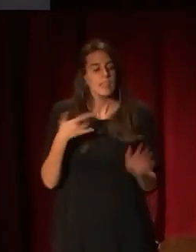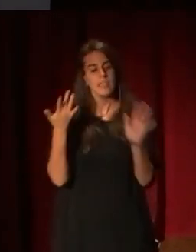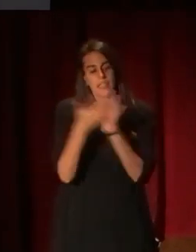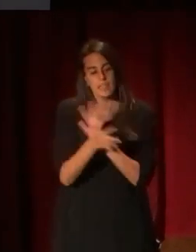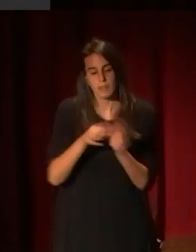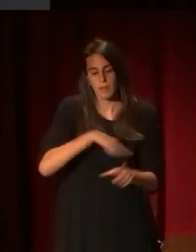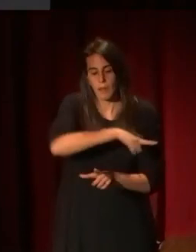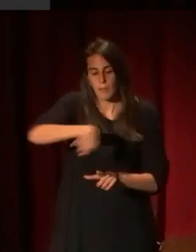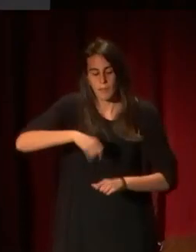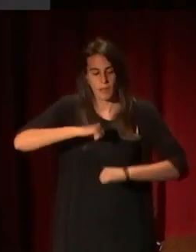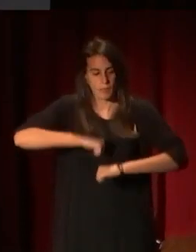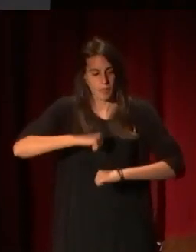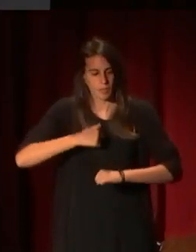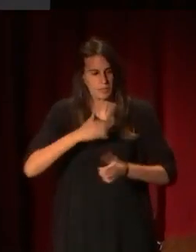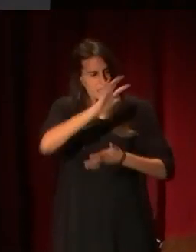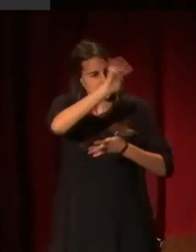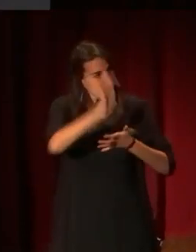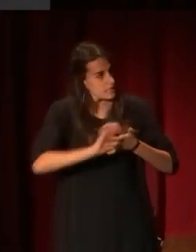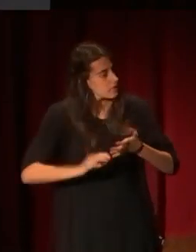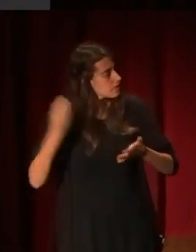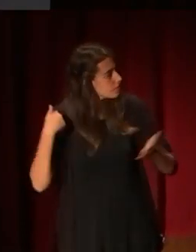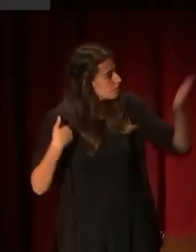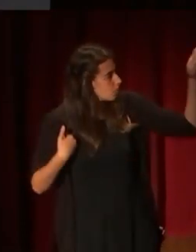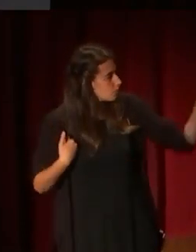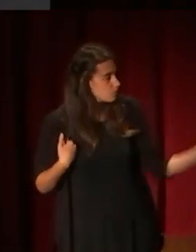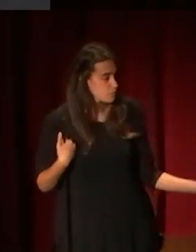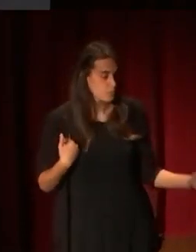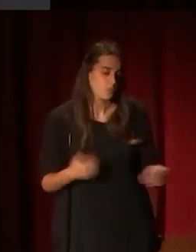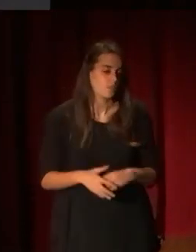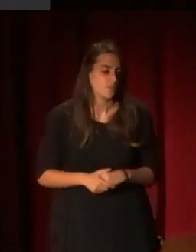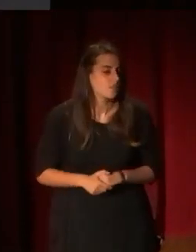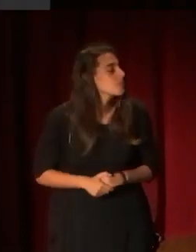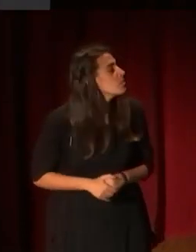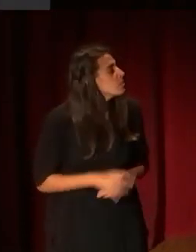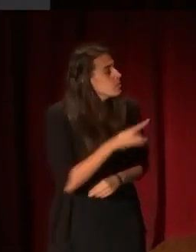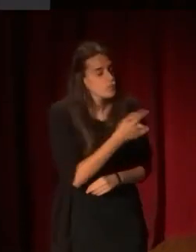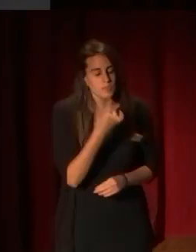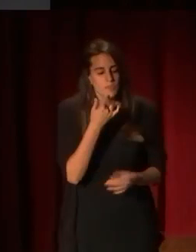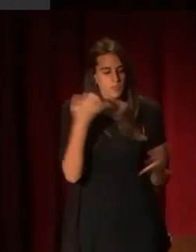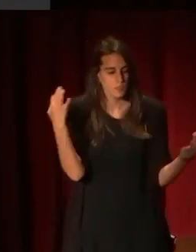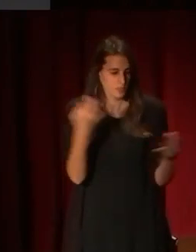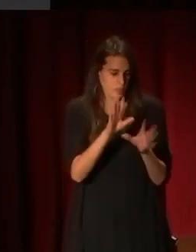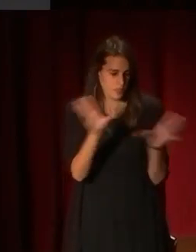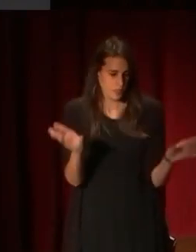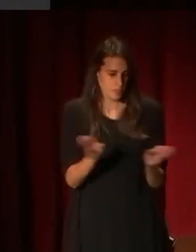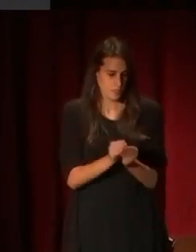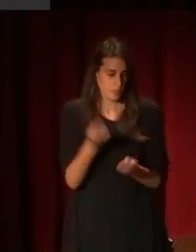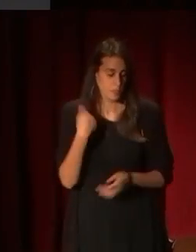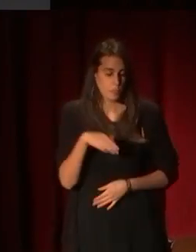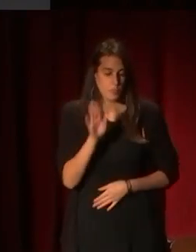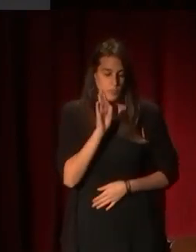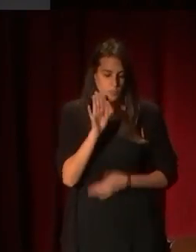flamante plaza maior con ese largo texto que tienen ustedes en pantalla en el qué incide sobre todo en estos factores que les he mencionado